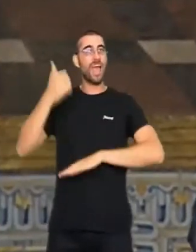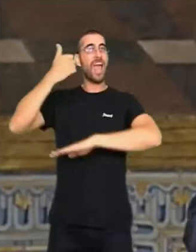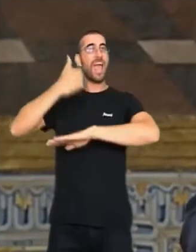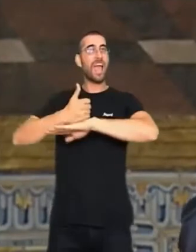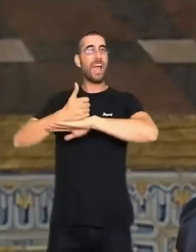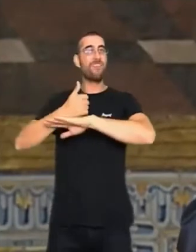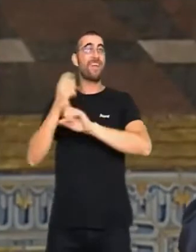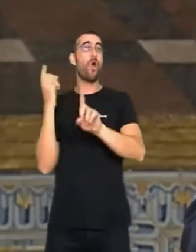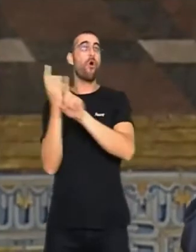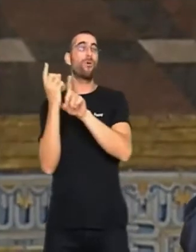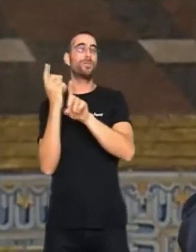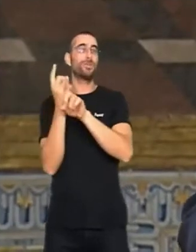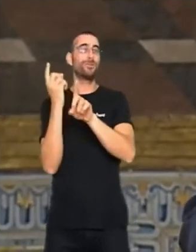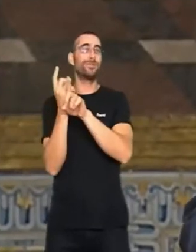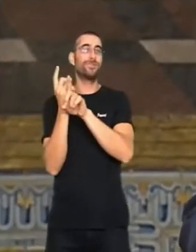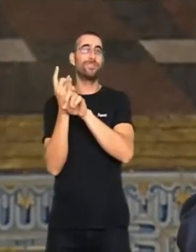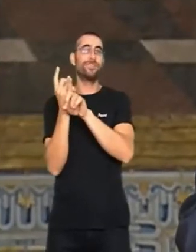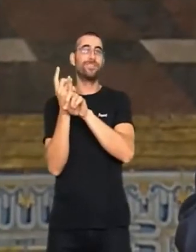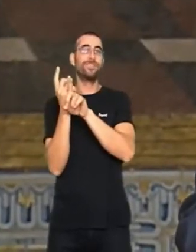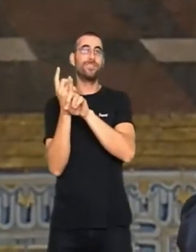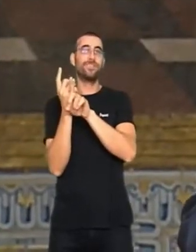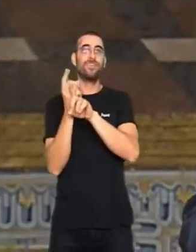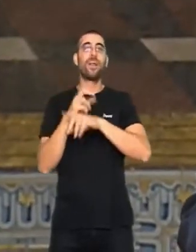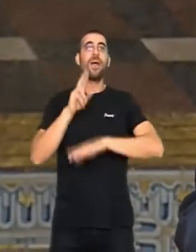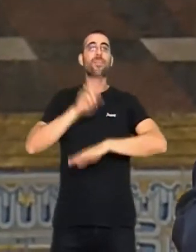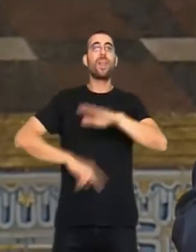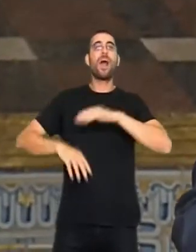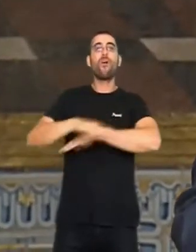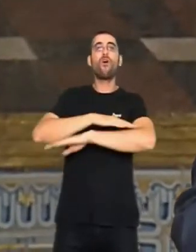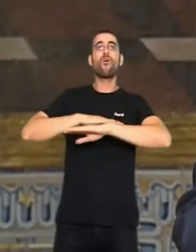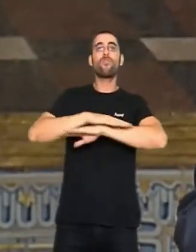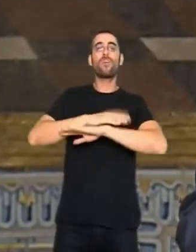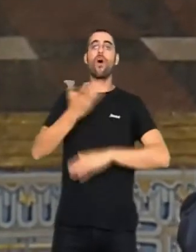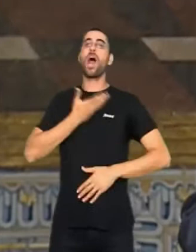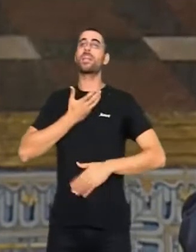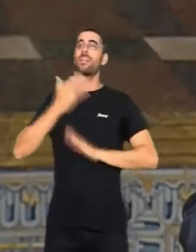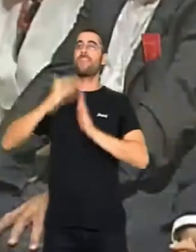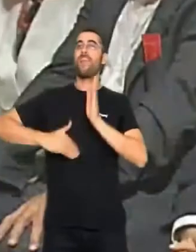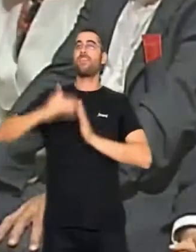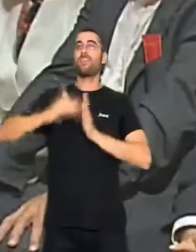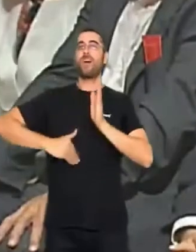'oposició, delegado del Govern, alcalde de València,